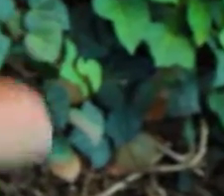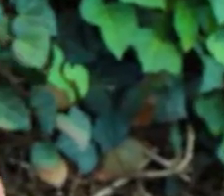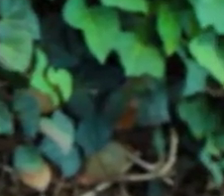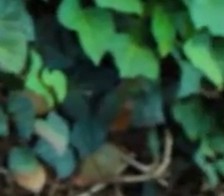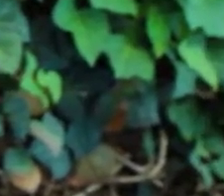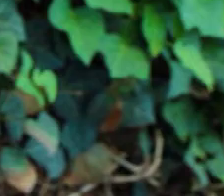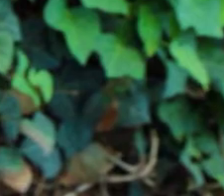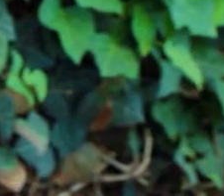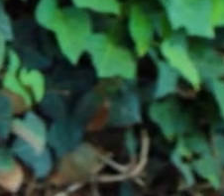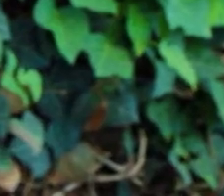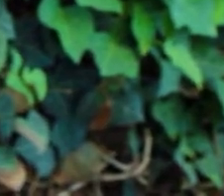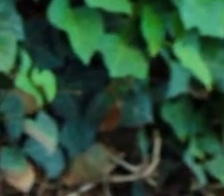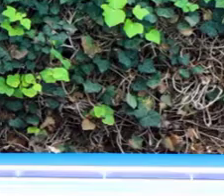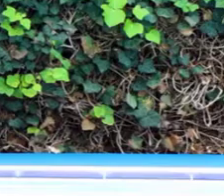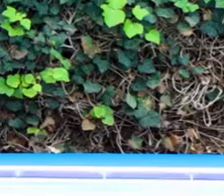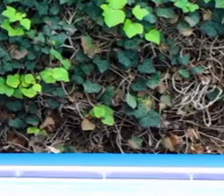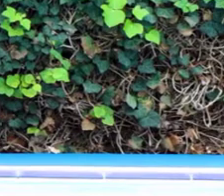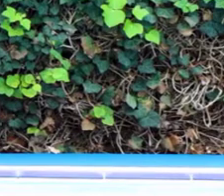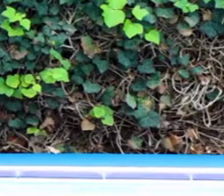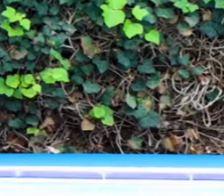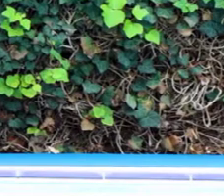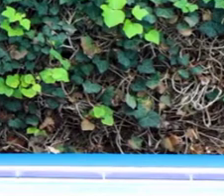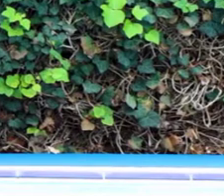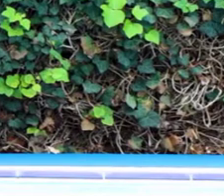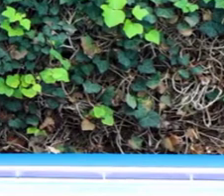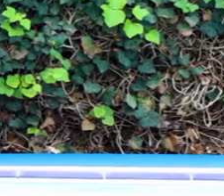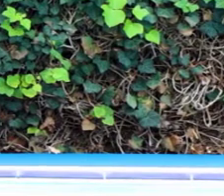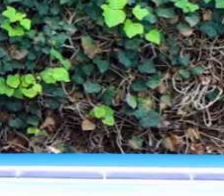alto. Descansamos, respiramos,